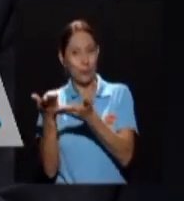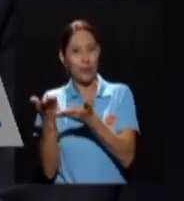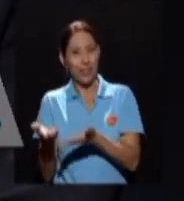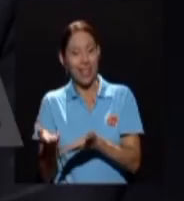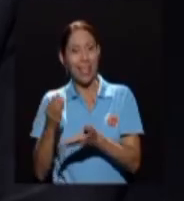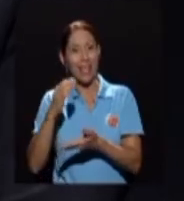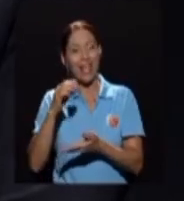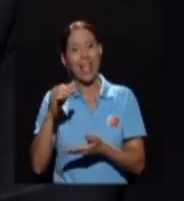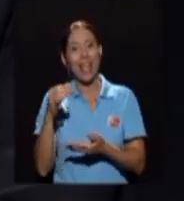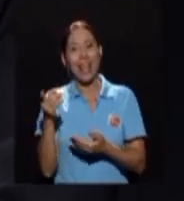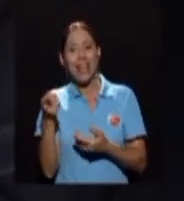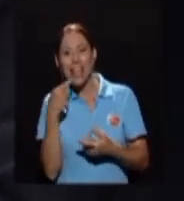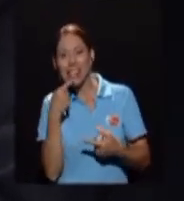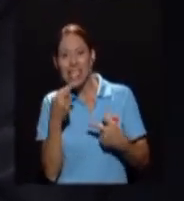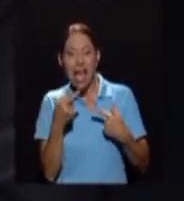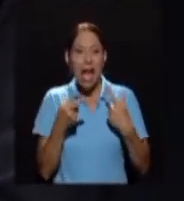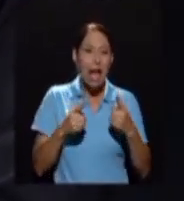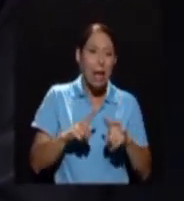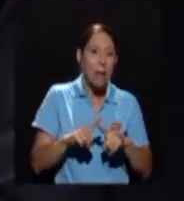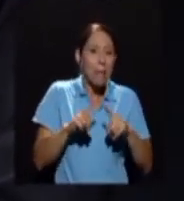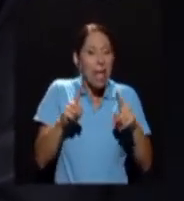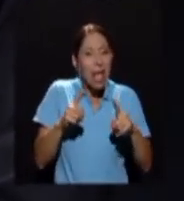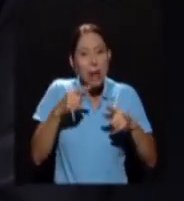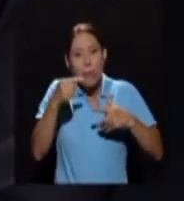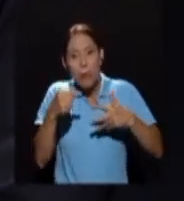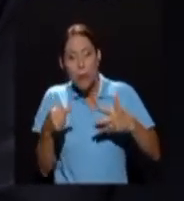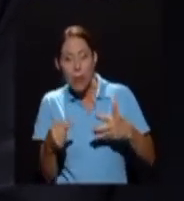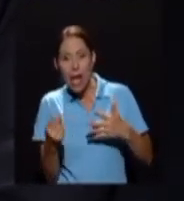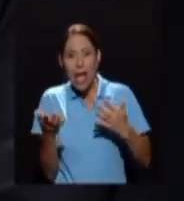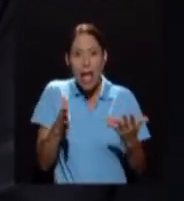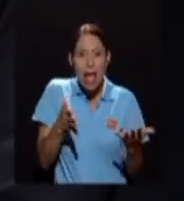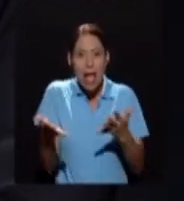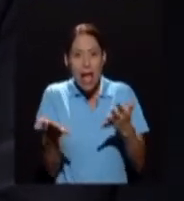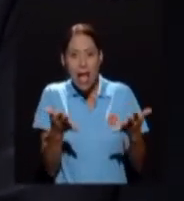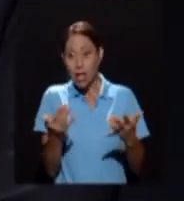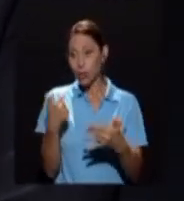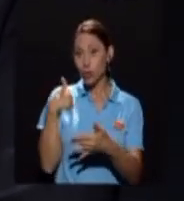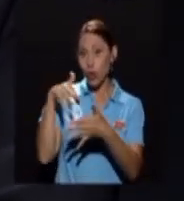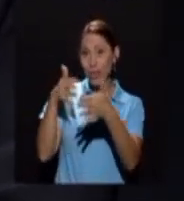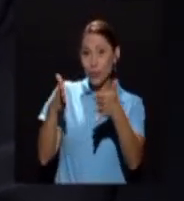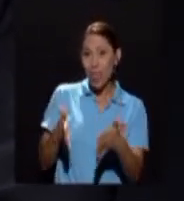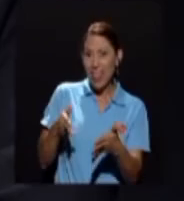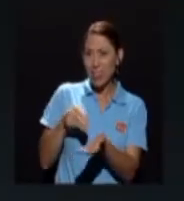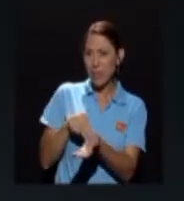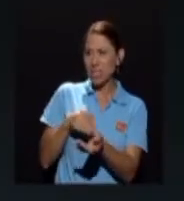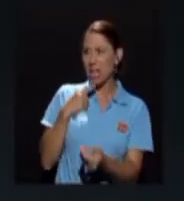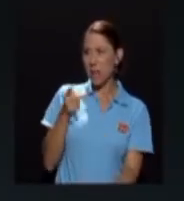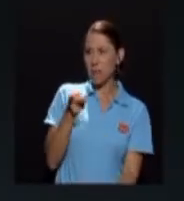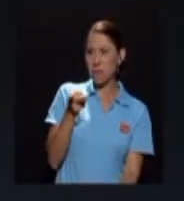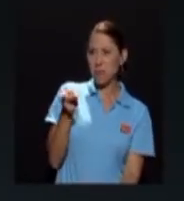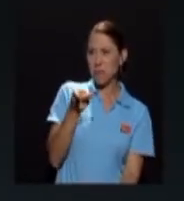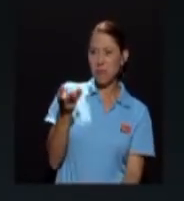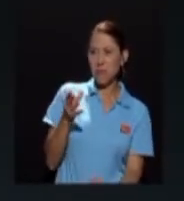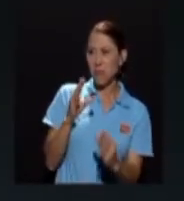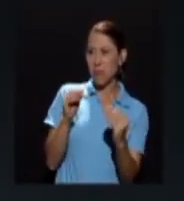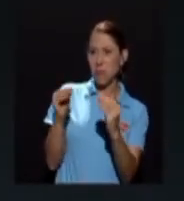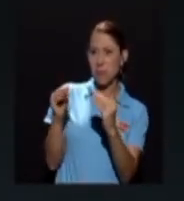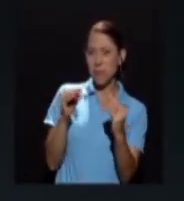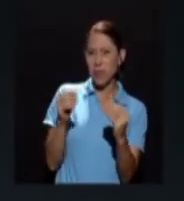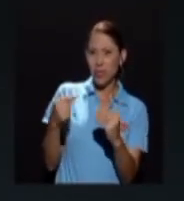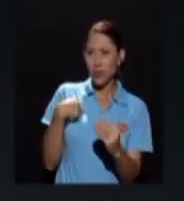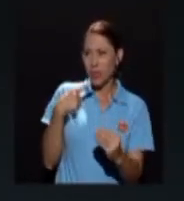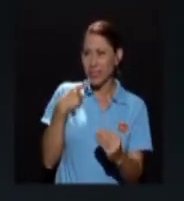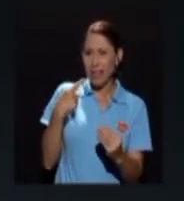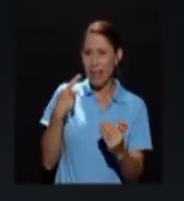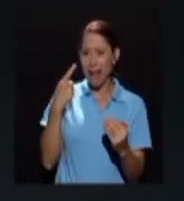estilo y encoge, ¿verdad? Que yo, estudiante de medicina, decía, ¿pero qué será todo esto, verdad? Porque yo lo que veo es que el colédoco de mi